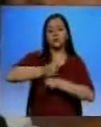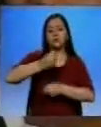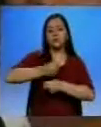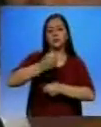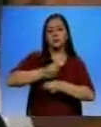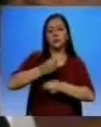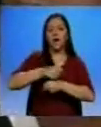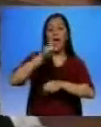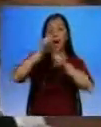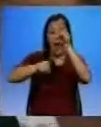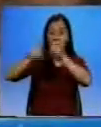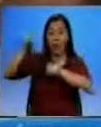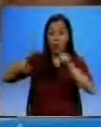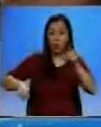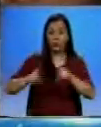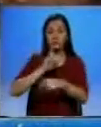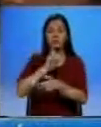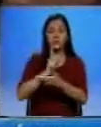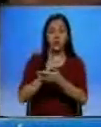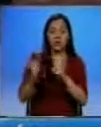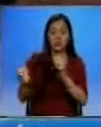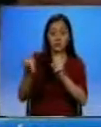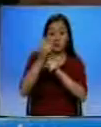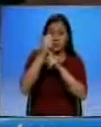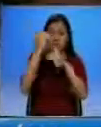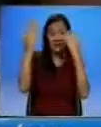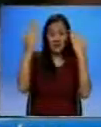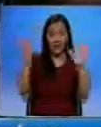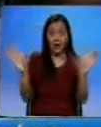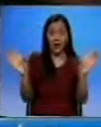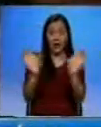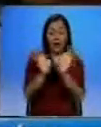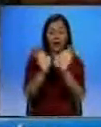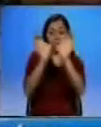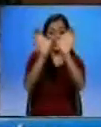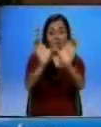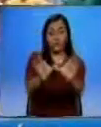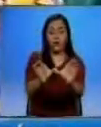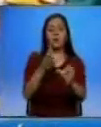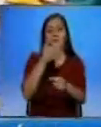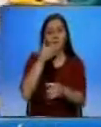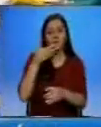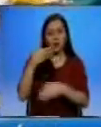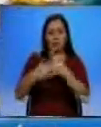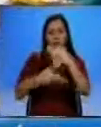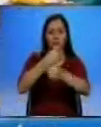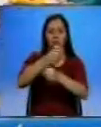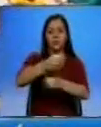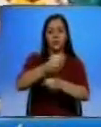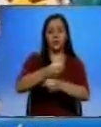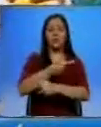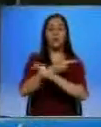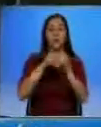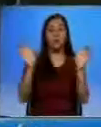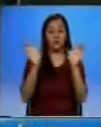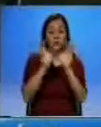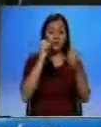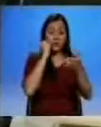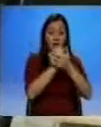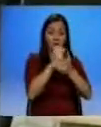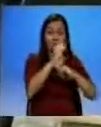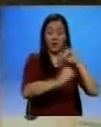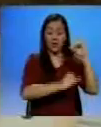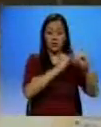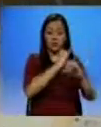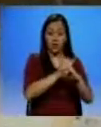que en aquellos donde hemos logrado la acreditación podamos seguir mejorando. Con estas acreditaciones se garantiza que